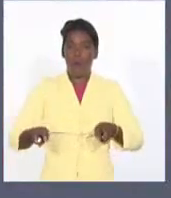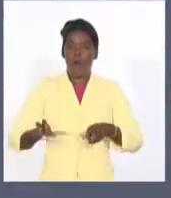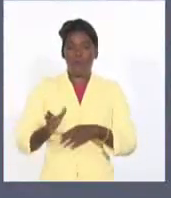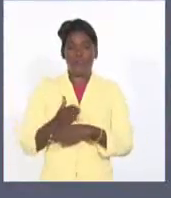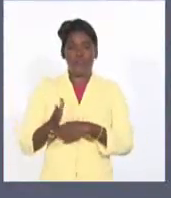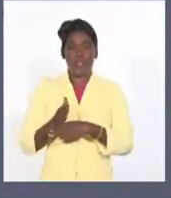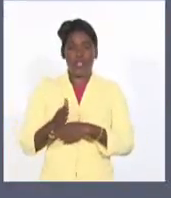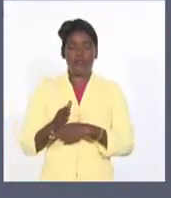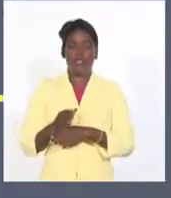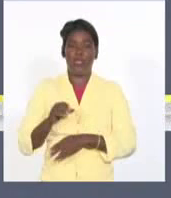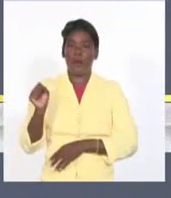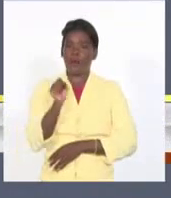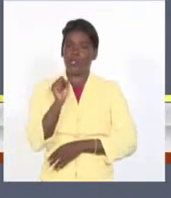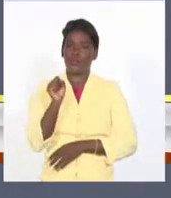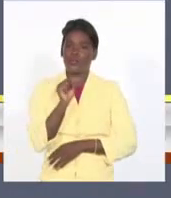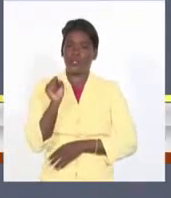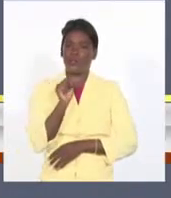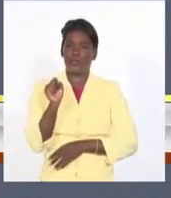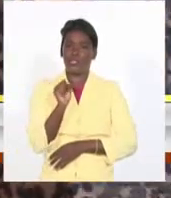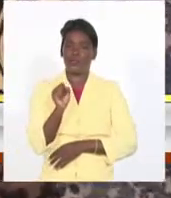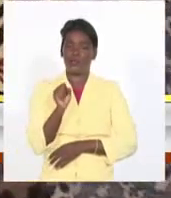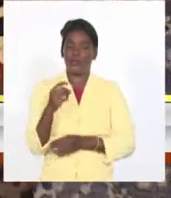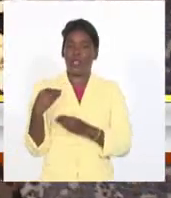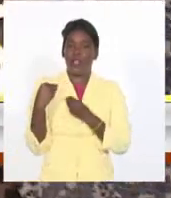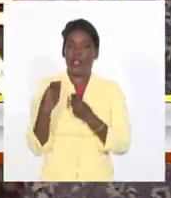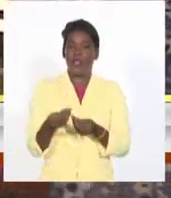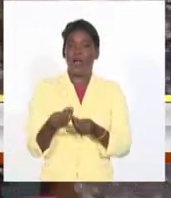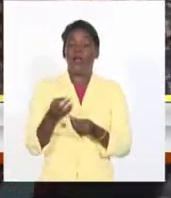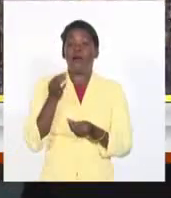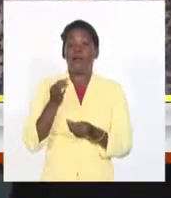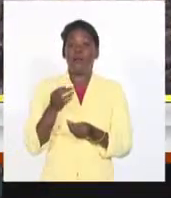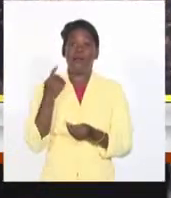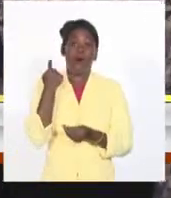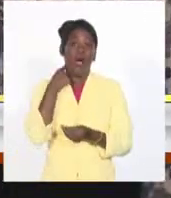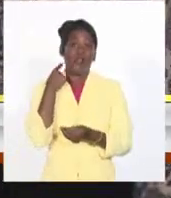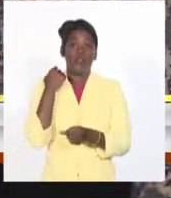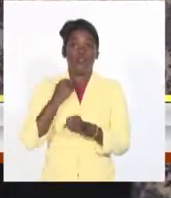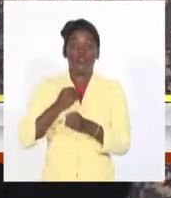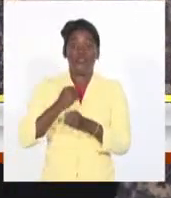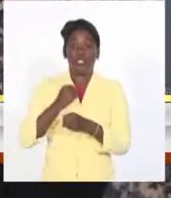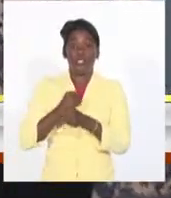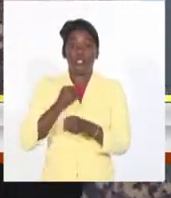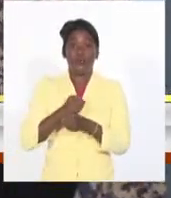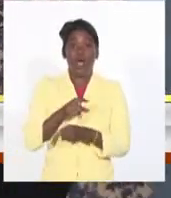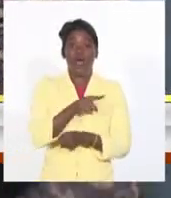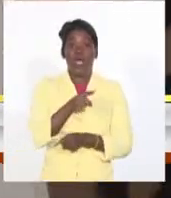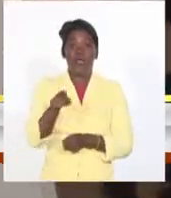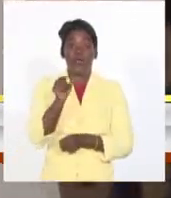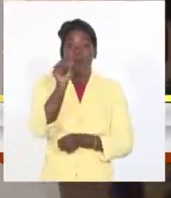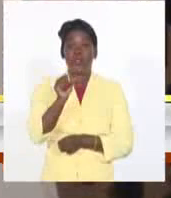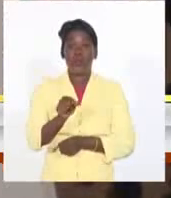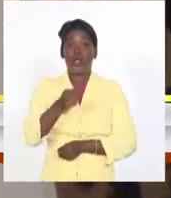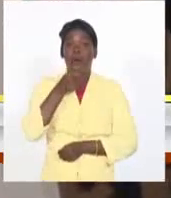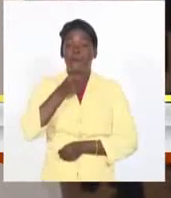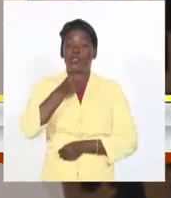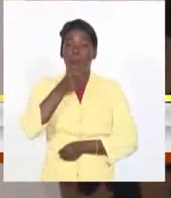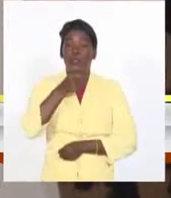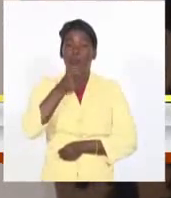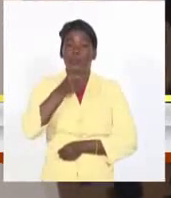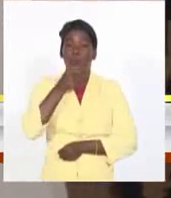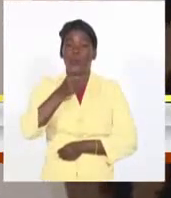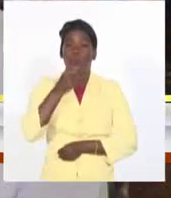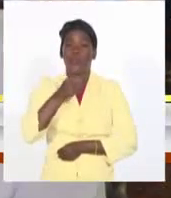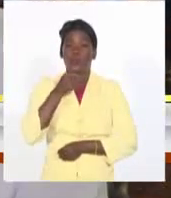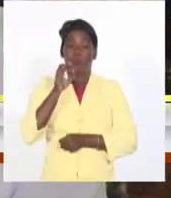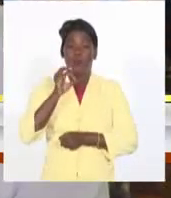especiales, el cual otorgó su gran premio a la obra Siniestros en el Supertanquero de Matanzas de Johnny Ellis Moliner de Radio 26, mientras el